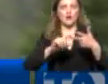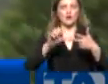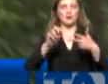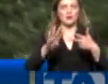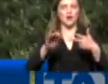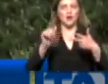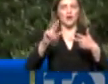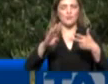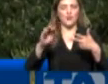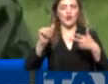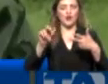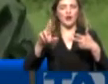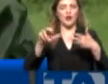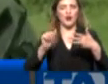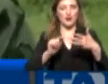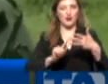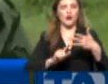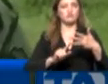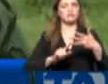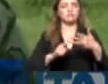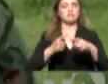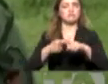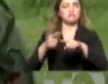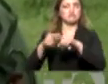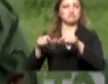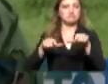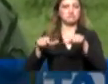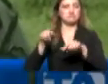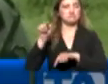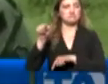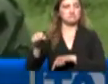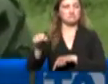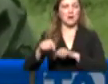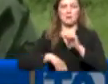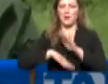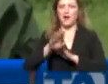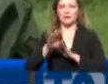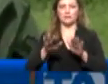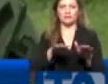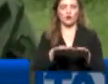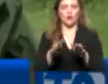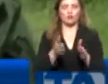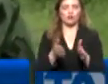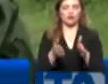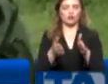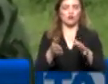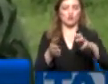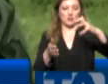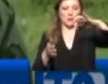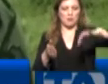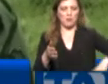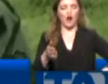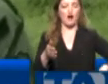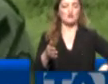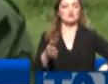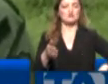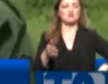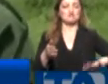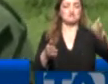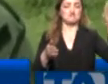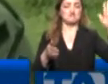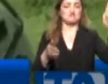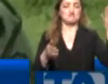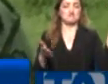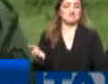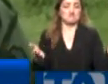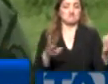la provincia de Carchi. Y lo más preocupante es que en un sector ya se fue la mesa, entonces prácticamente ya la carretera